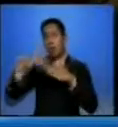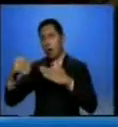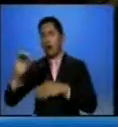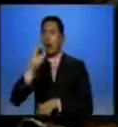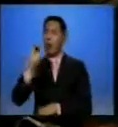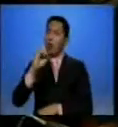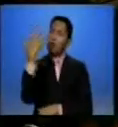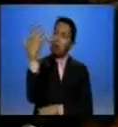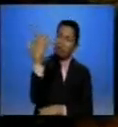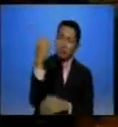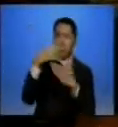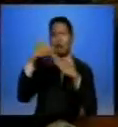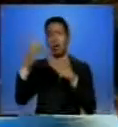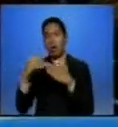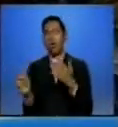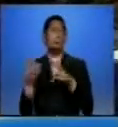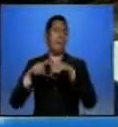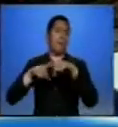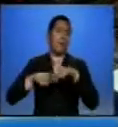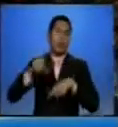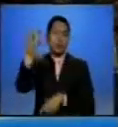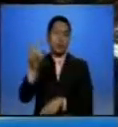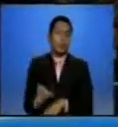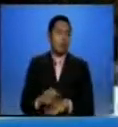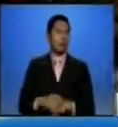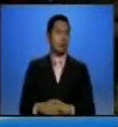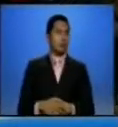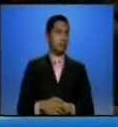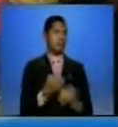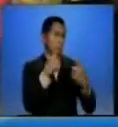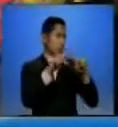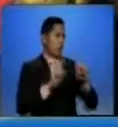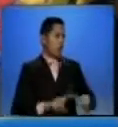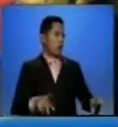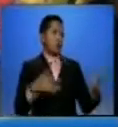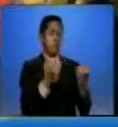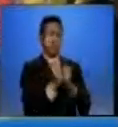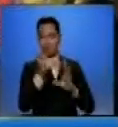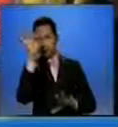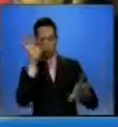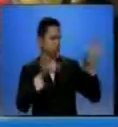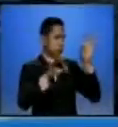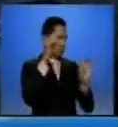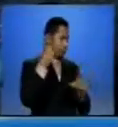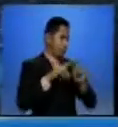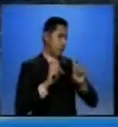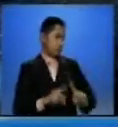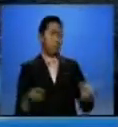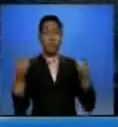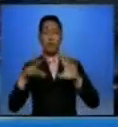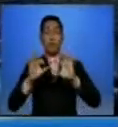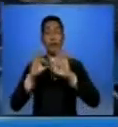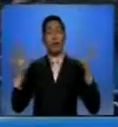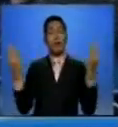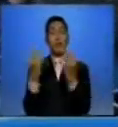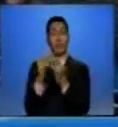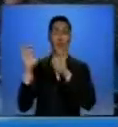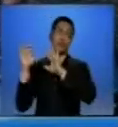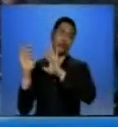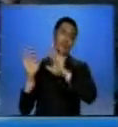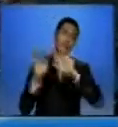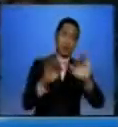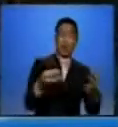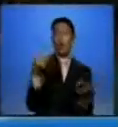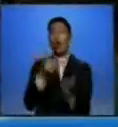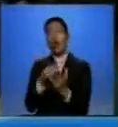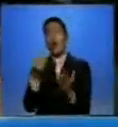doy. Así es. Precio de todo tipo, para todo bolsillo. Para todo bolsillo. Y bueno, y las familias también se congregan para comprar